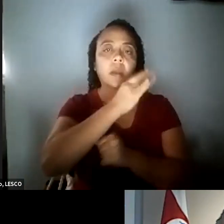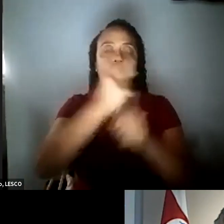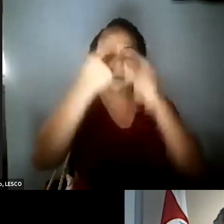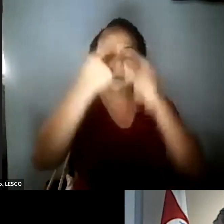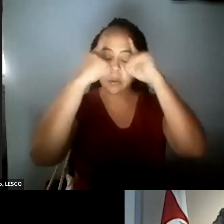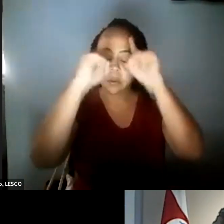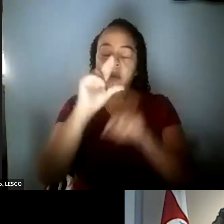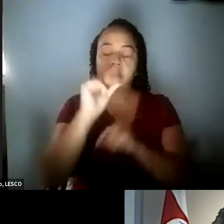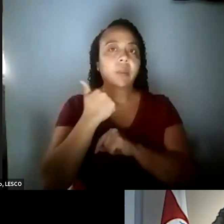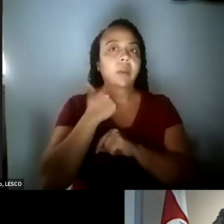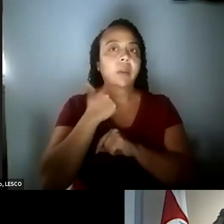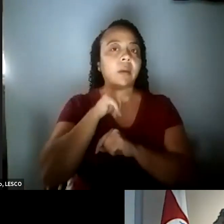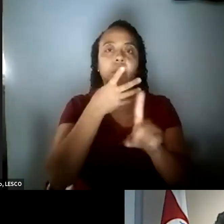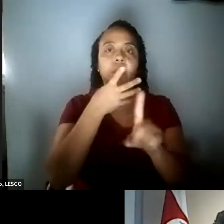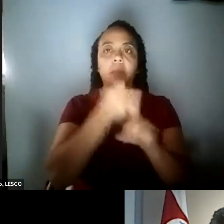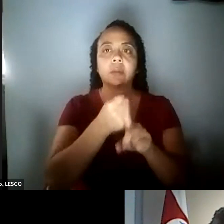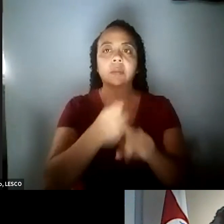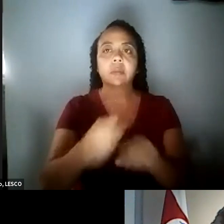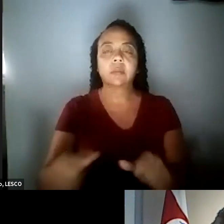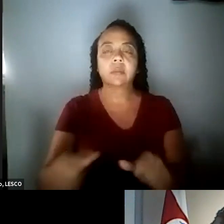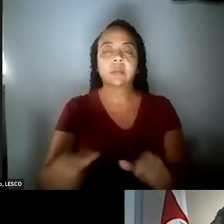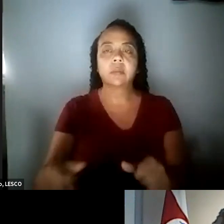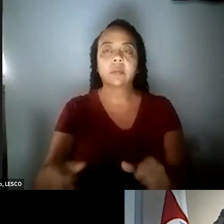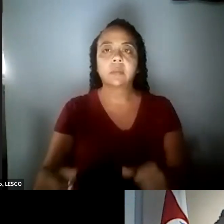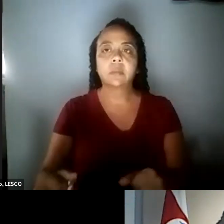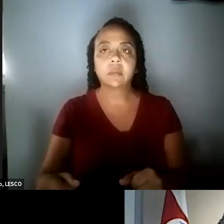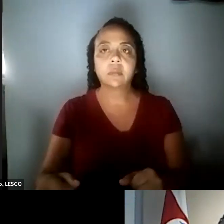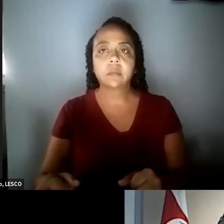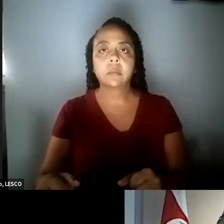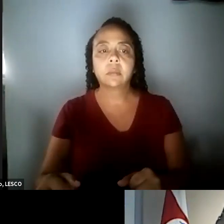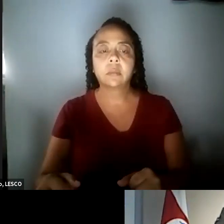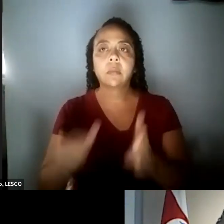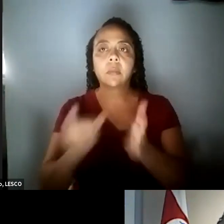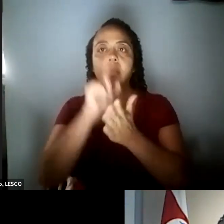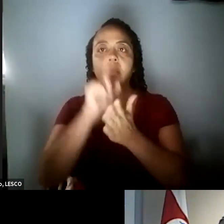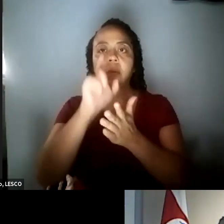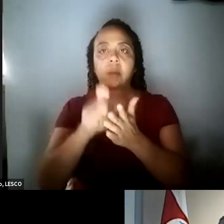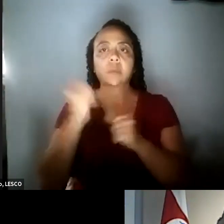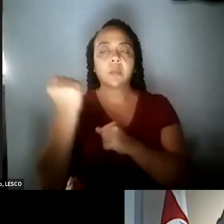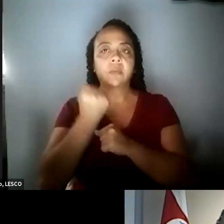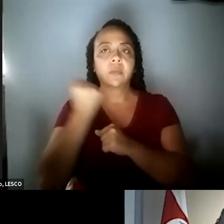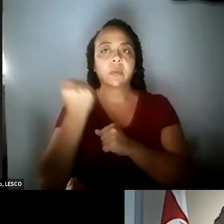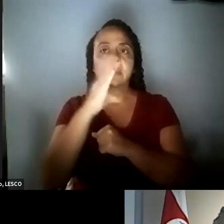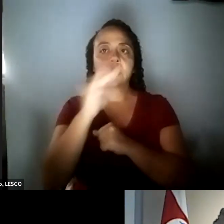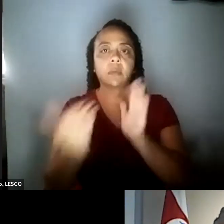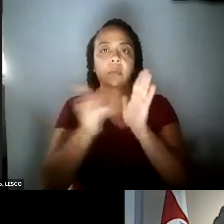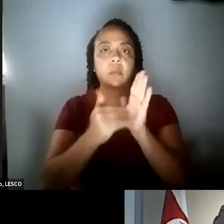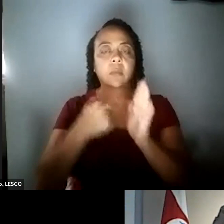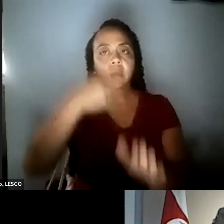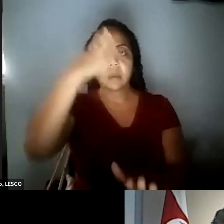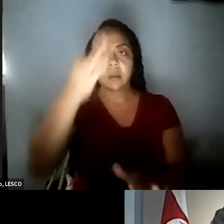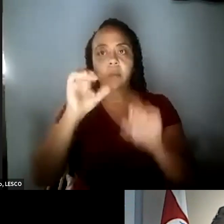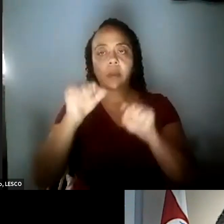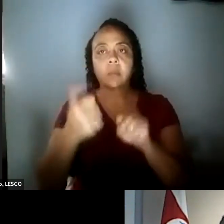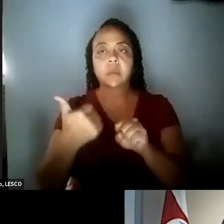tengamos de esos impactos y ahí es donde hay ahí donde hay que abordar más fuertemente y reitero yo sí creo que podemos llegar a